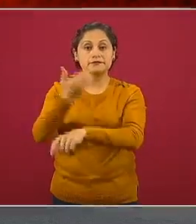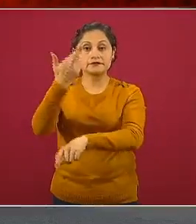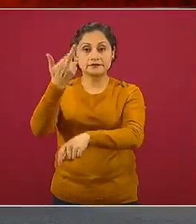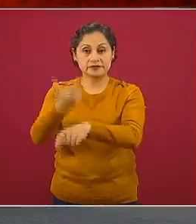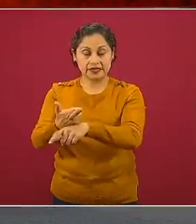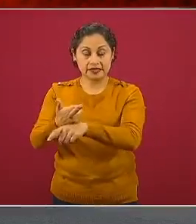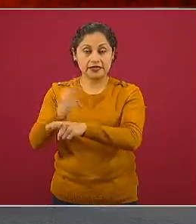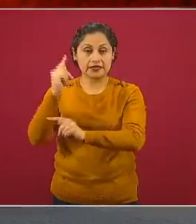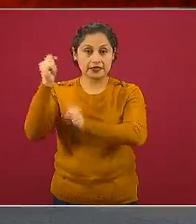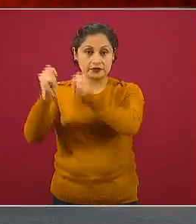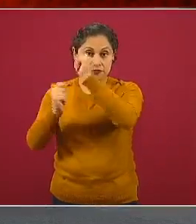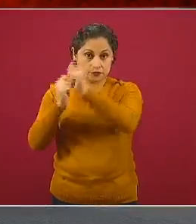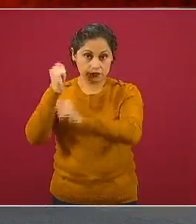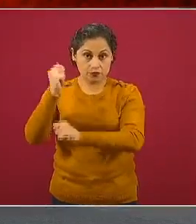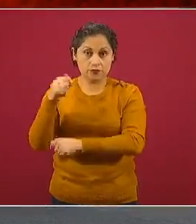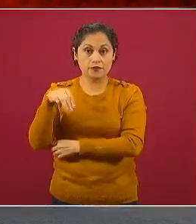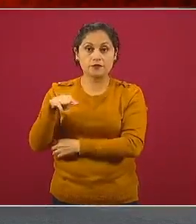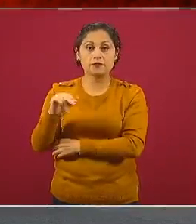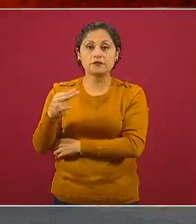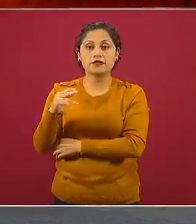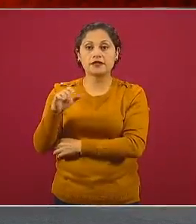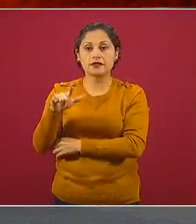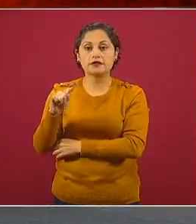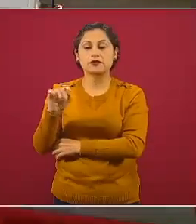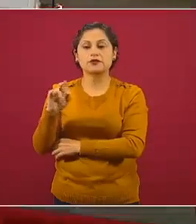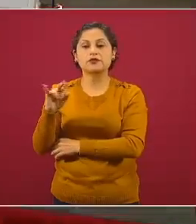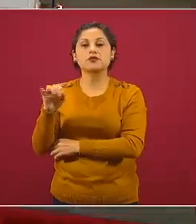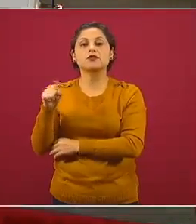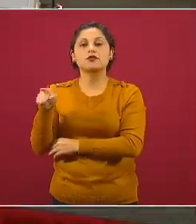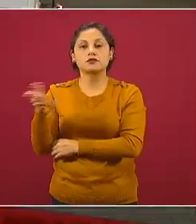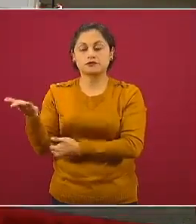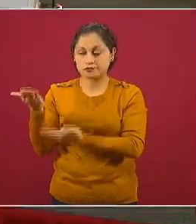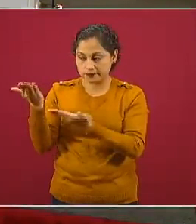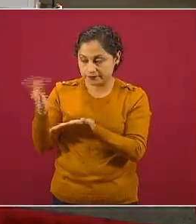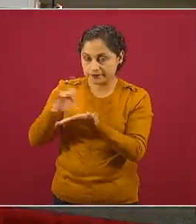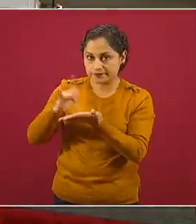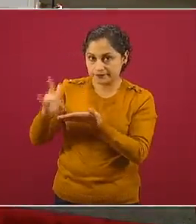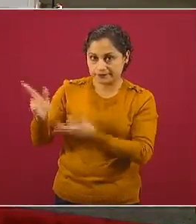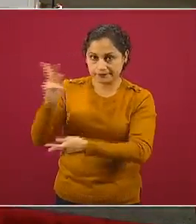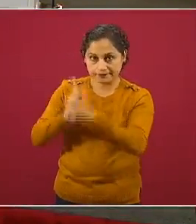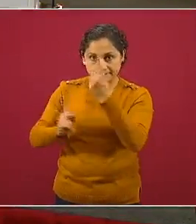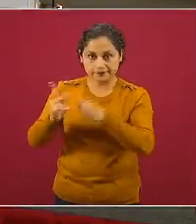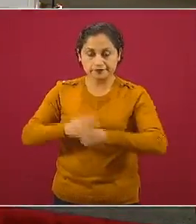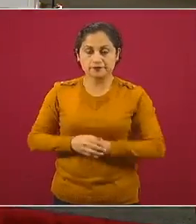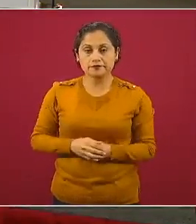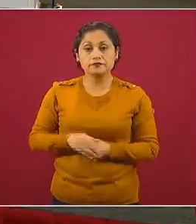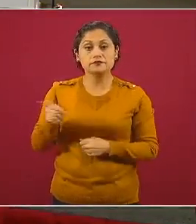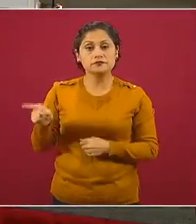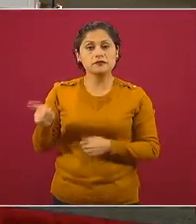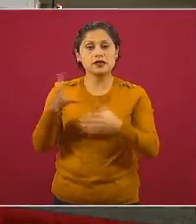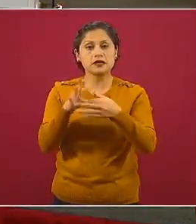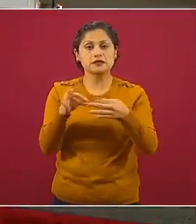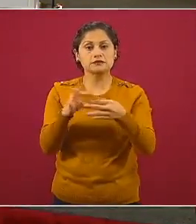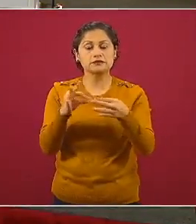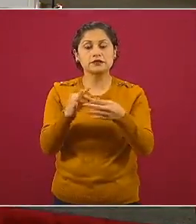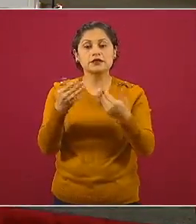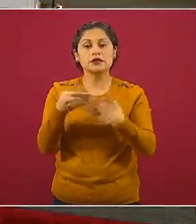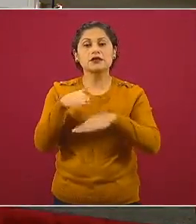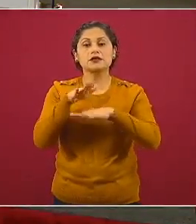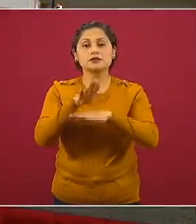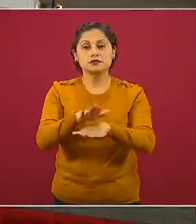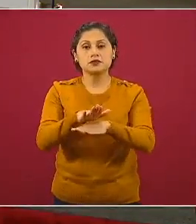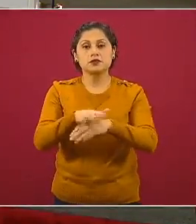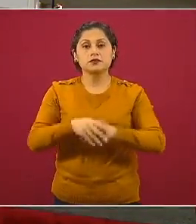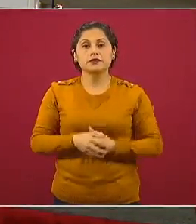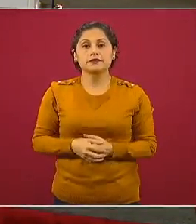Turismo, Miguel Torruco, aquí presente. Muchas gracias, secretario, por acompañarnos, para comentar sobre el